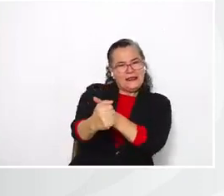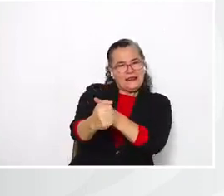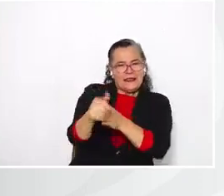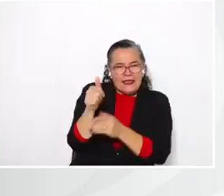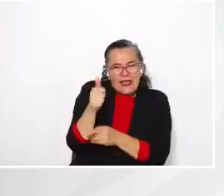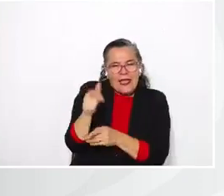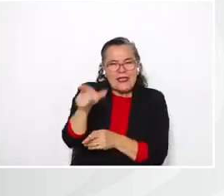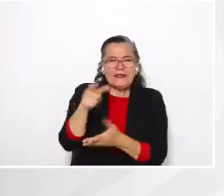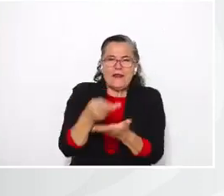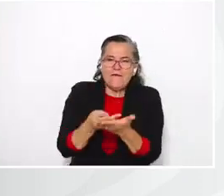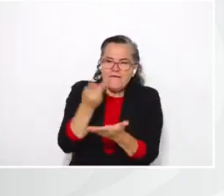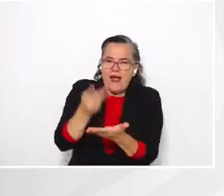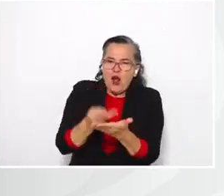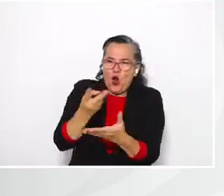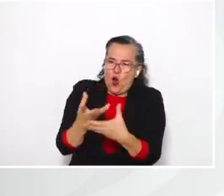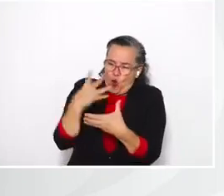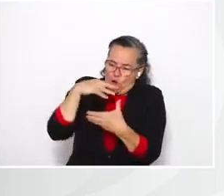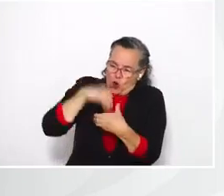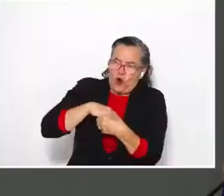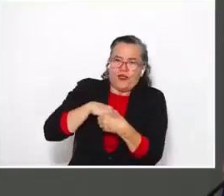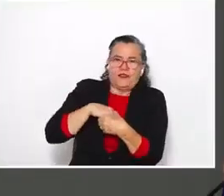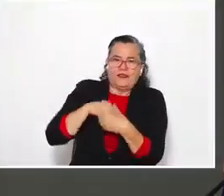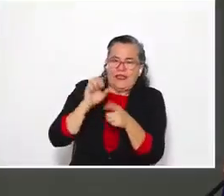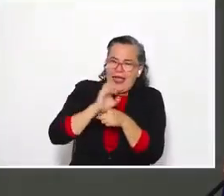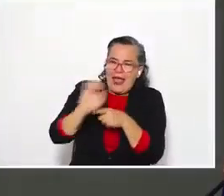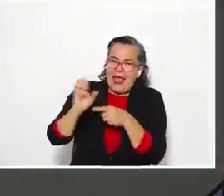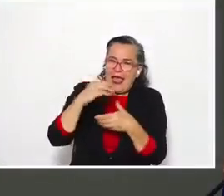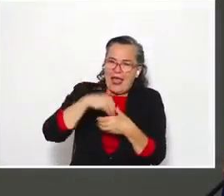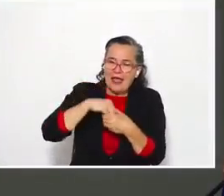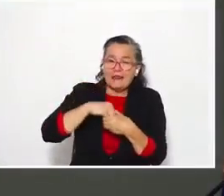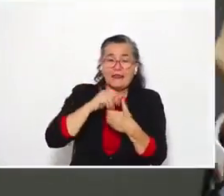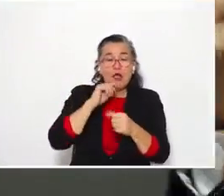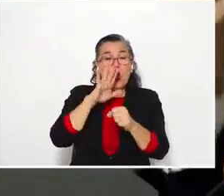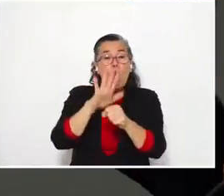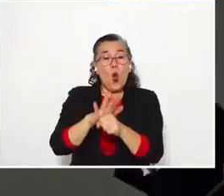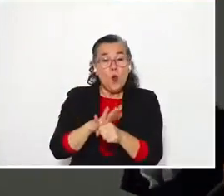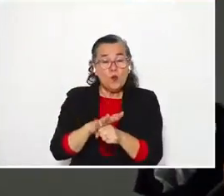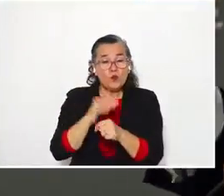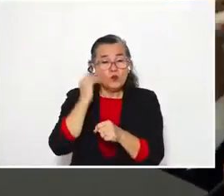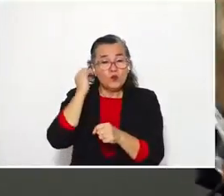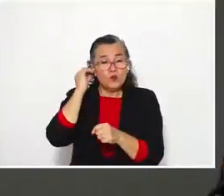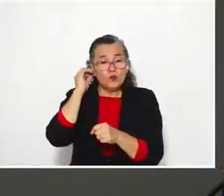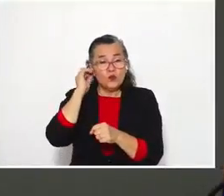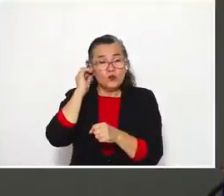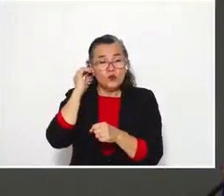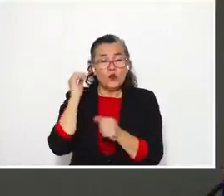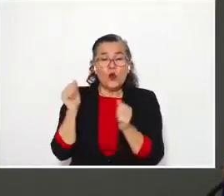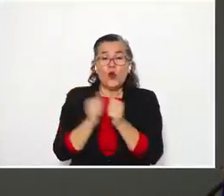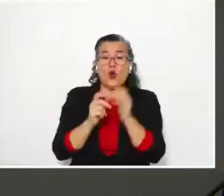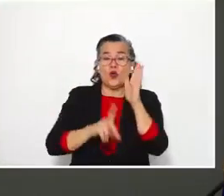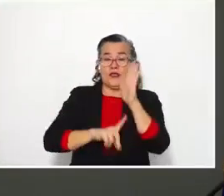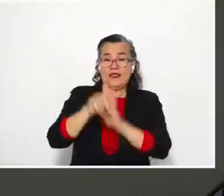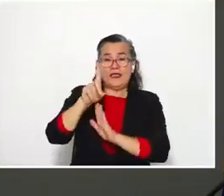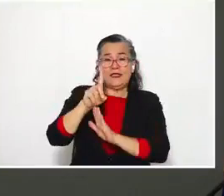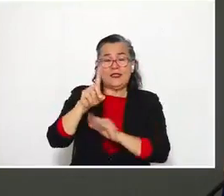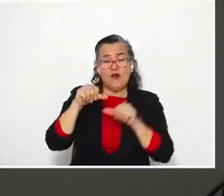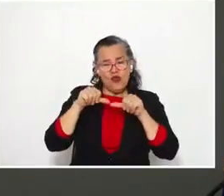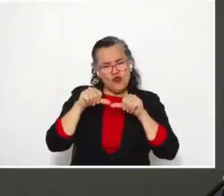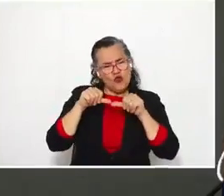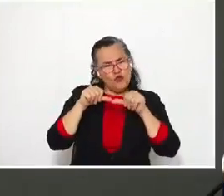tuviera valores, que tuviera ética y que se comprometiera con el desarrollo